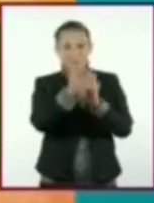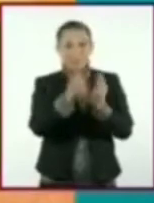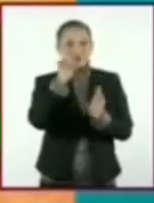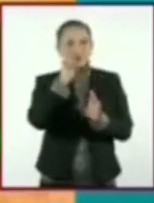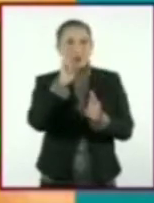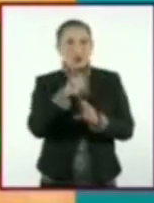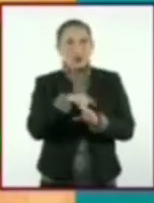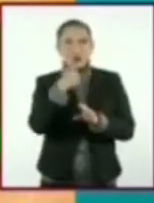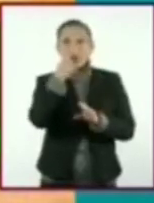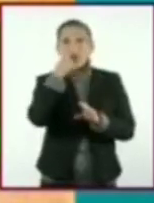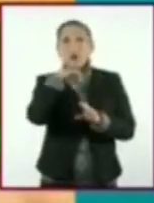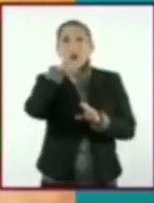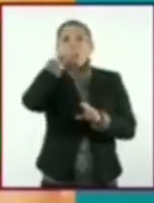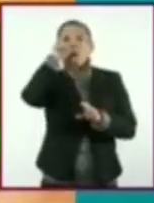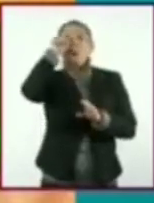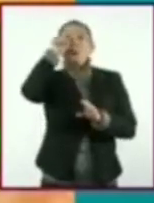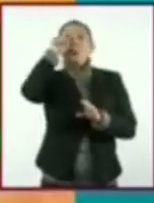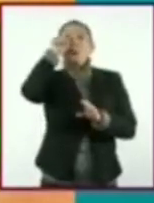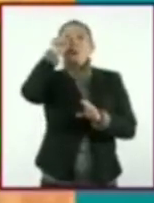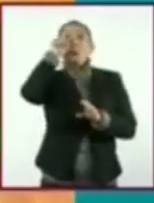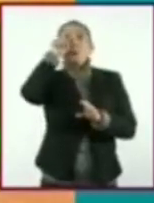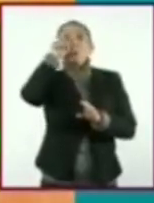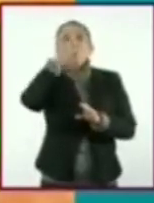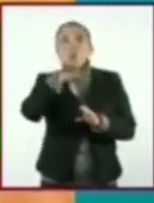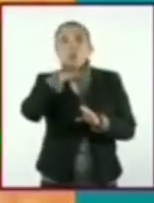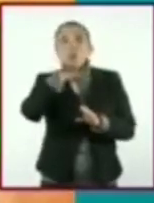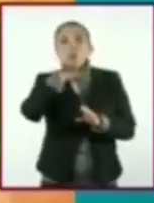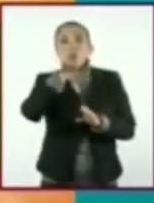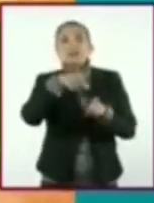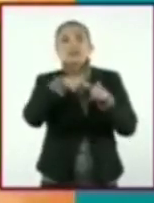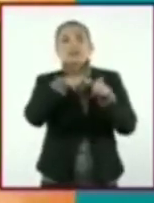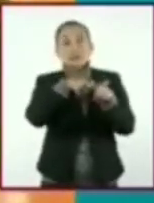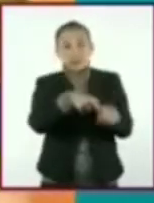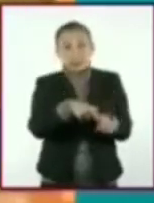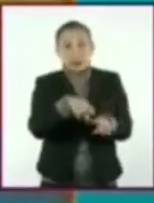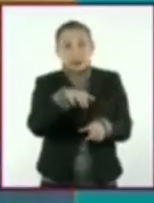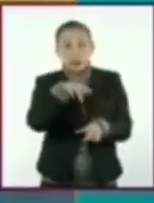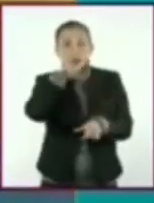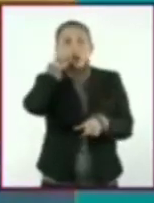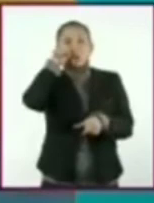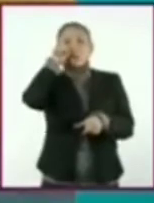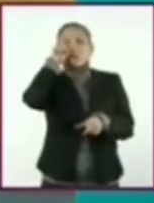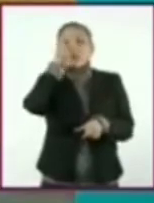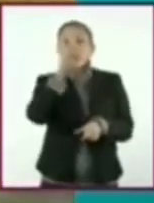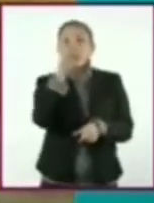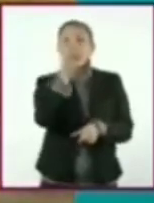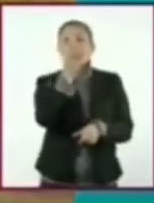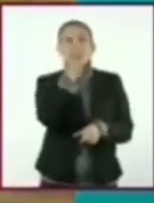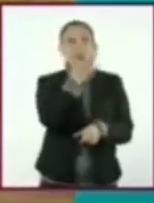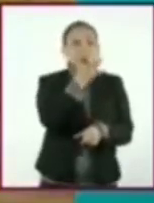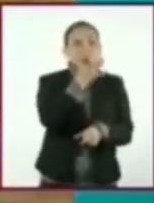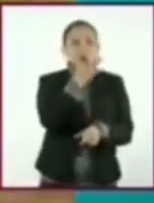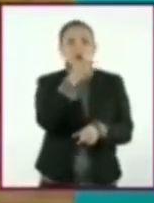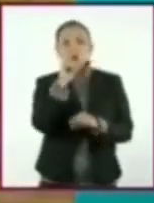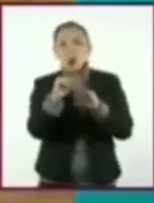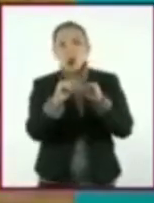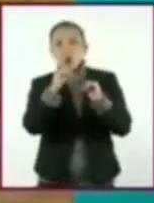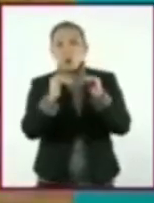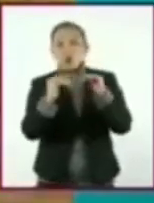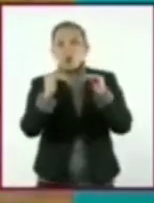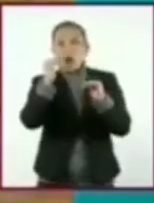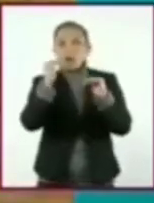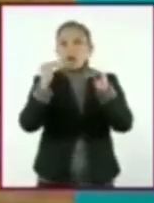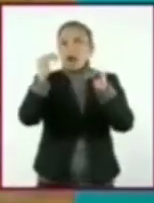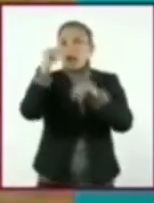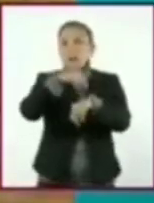y exhalas por la nariz. Y así continúas, puedes empezar por 3 minutos e ir